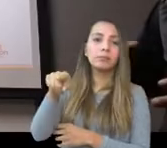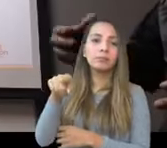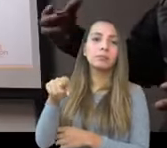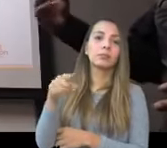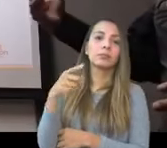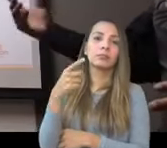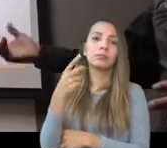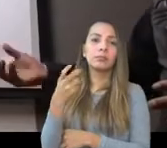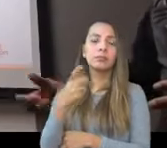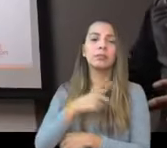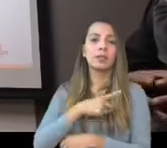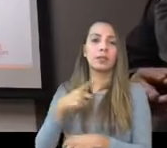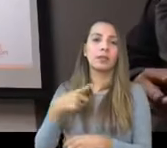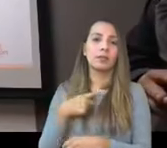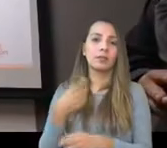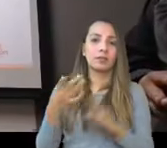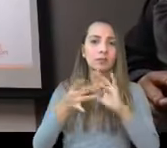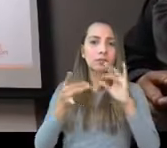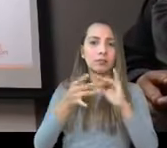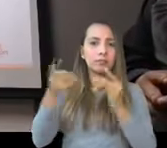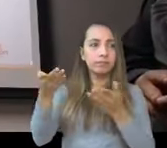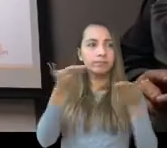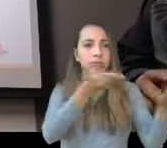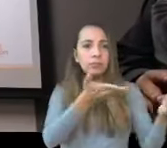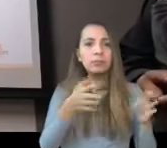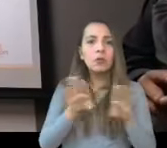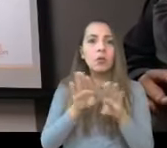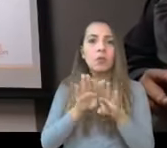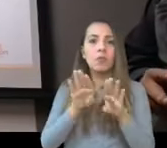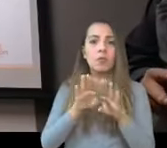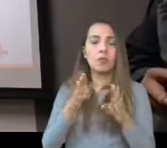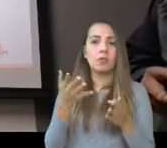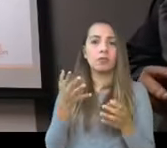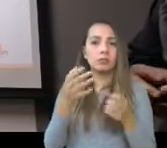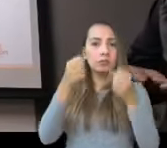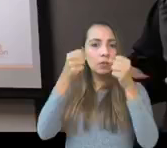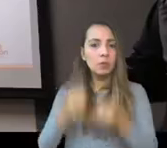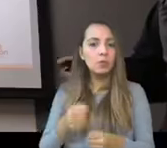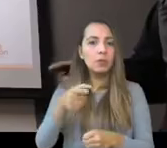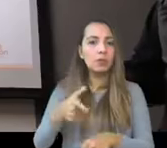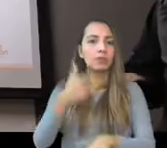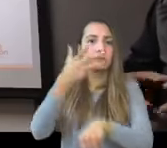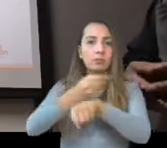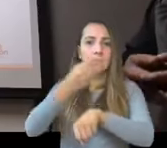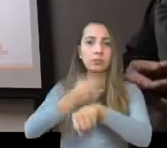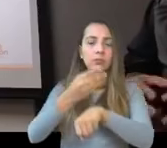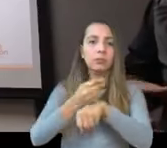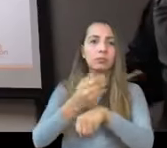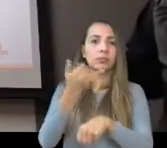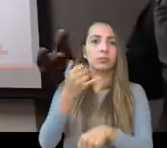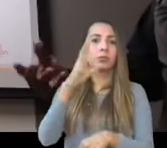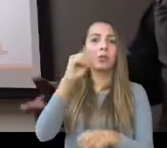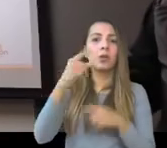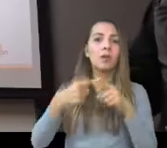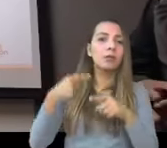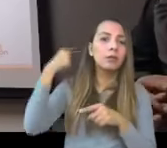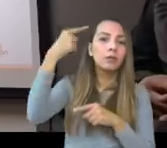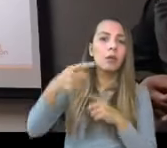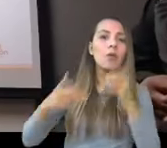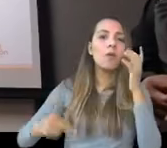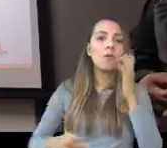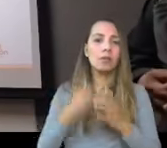CEA cómo es que se va a garantizar que esa línea no va a ser afectada nuevamente, etcétera,